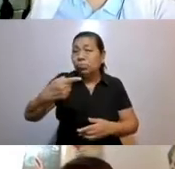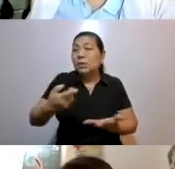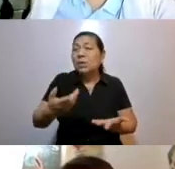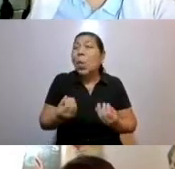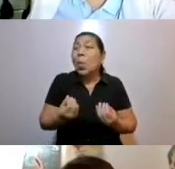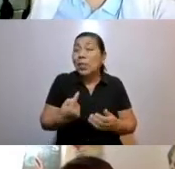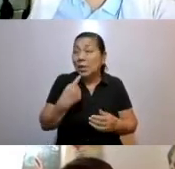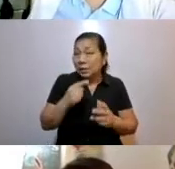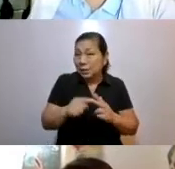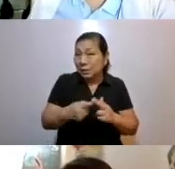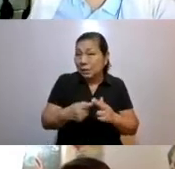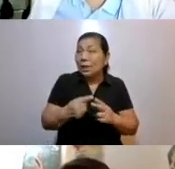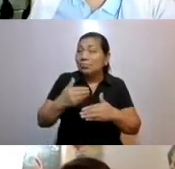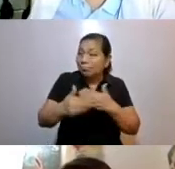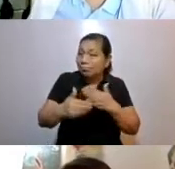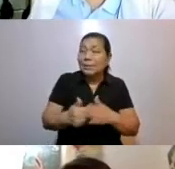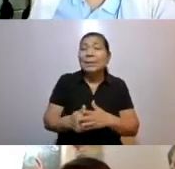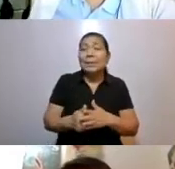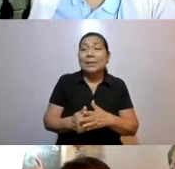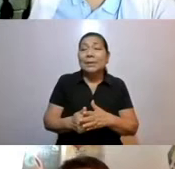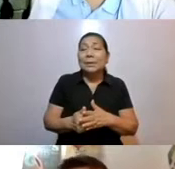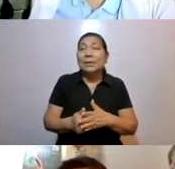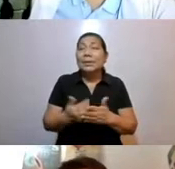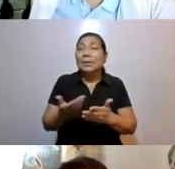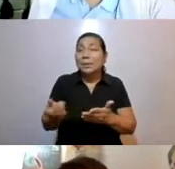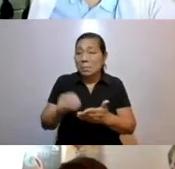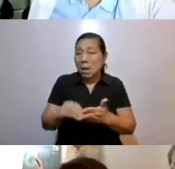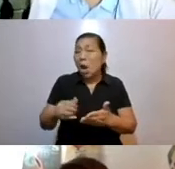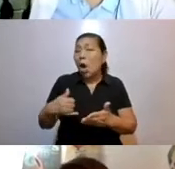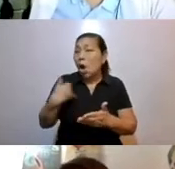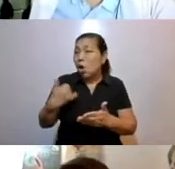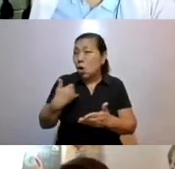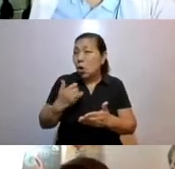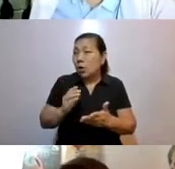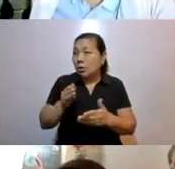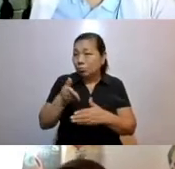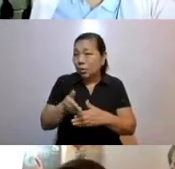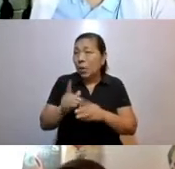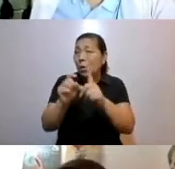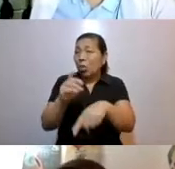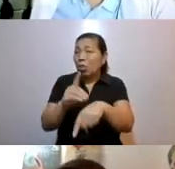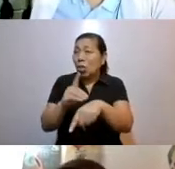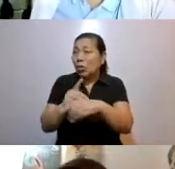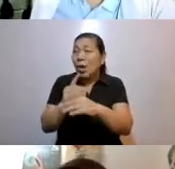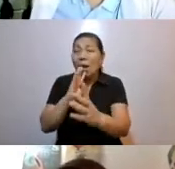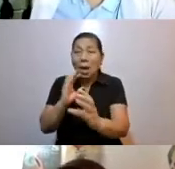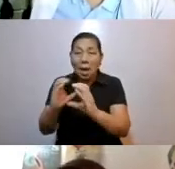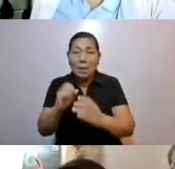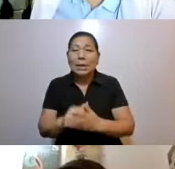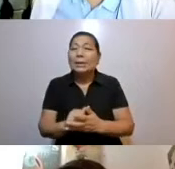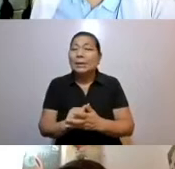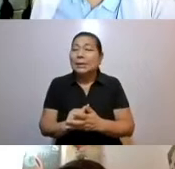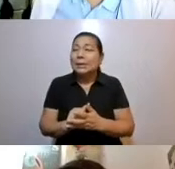Como decía al inicio, cada vez llegan más jóvenes a la consulta. Y yo aquí